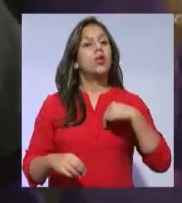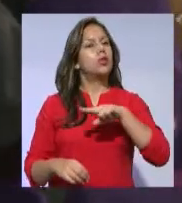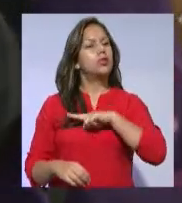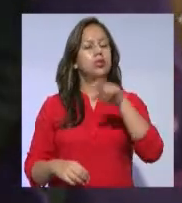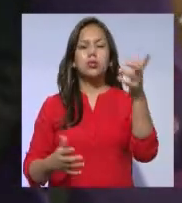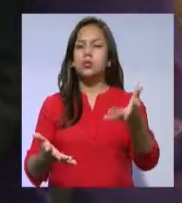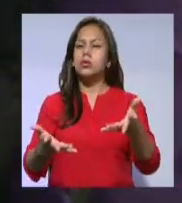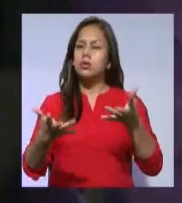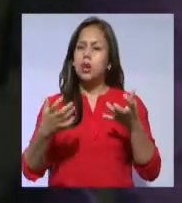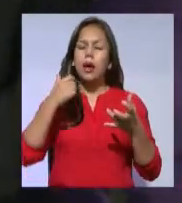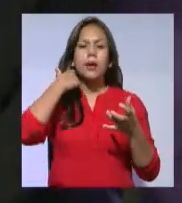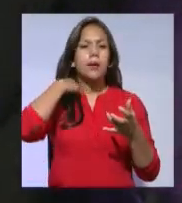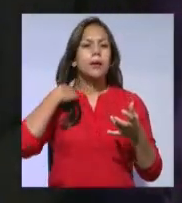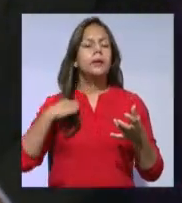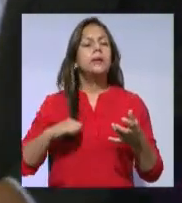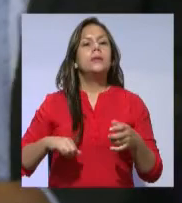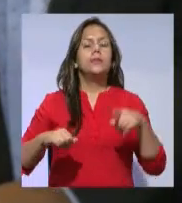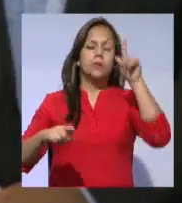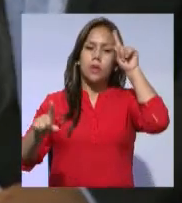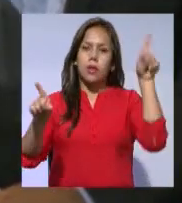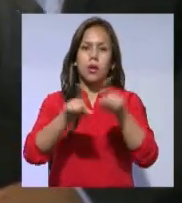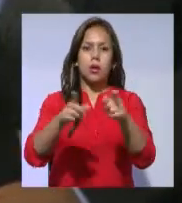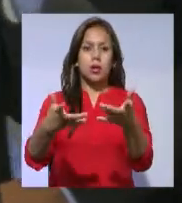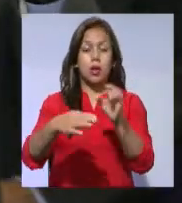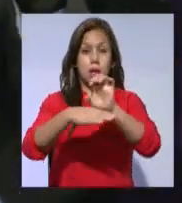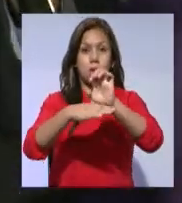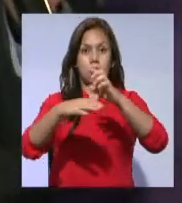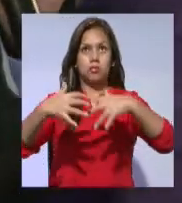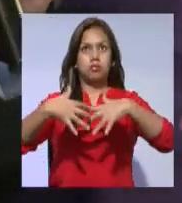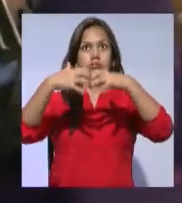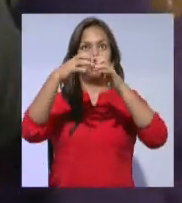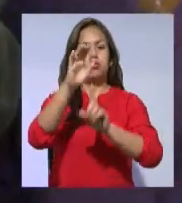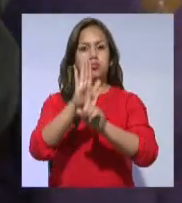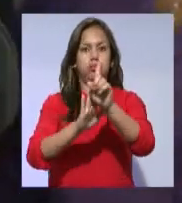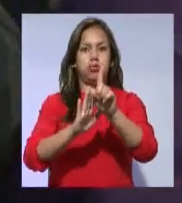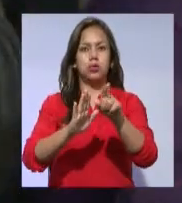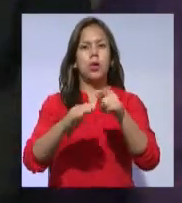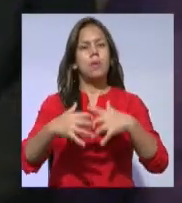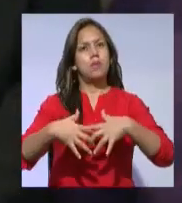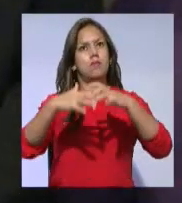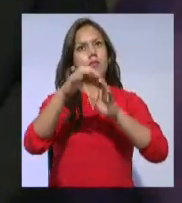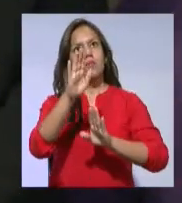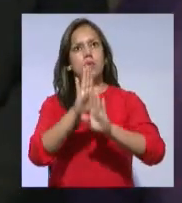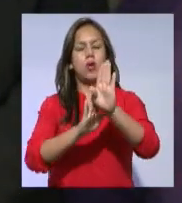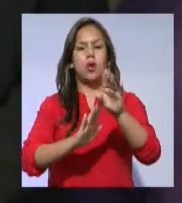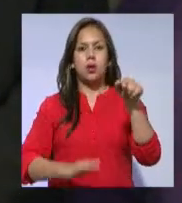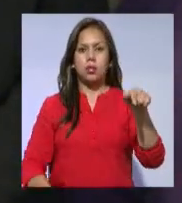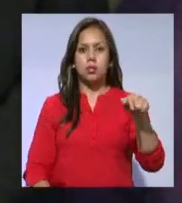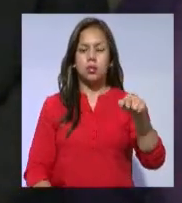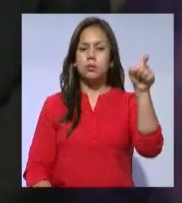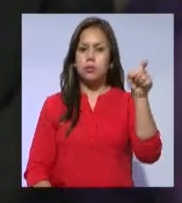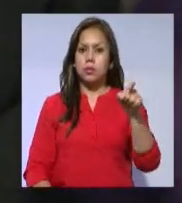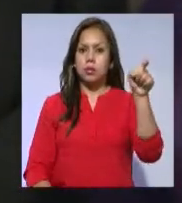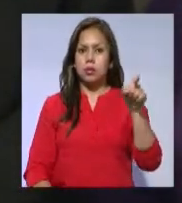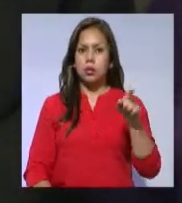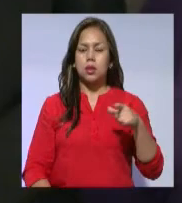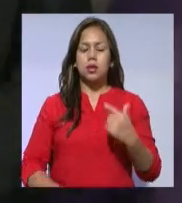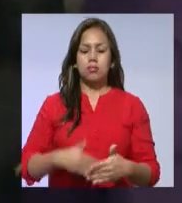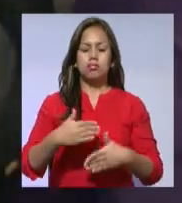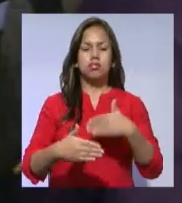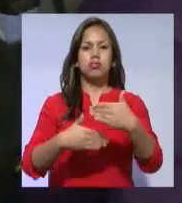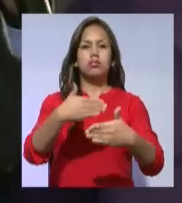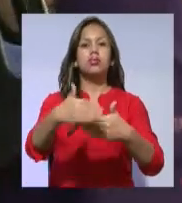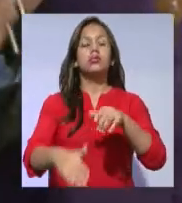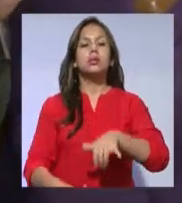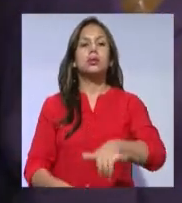en que para el desarrollo nacional para el verdadero progreso de la patria es importante seguir con los